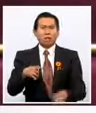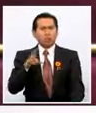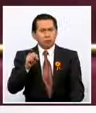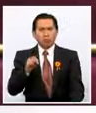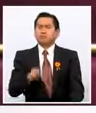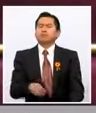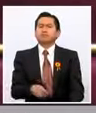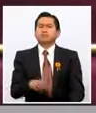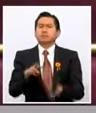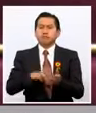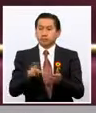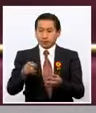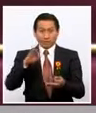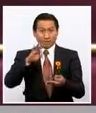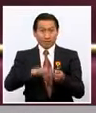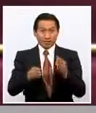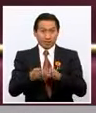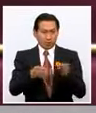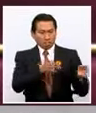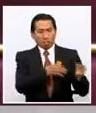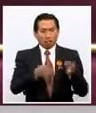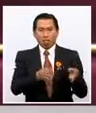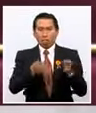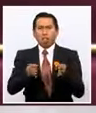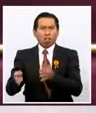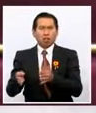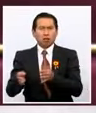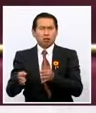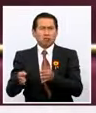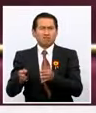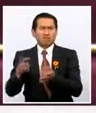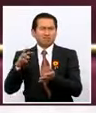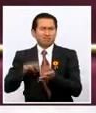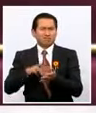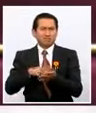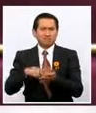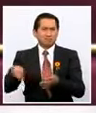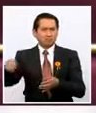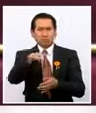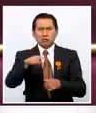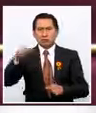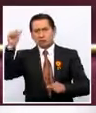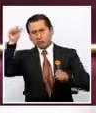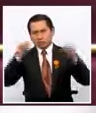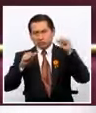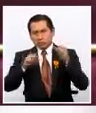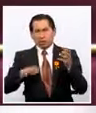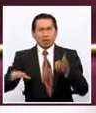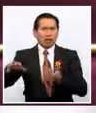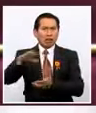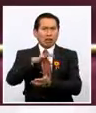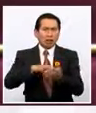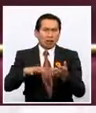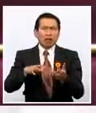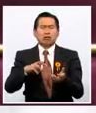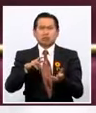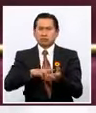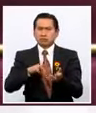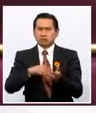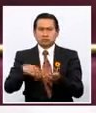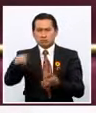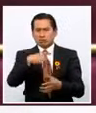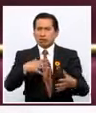las fechas de las elecciones a libre antojo causa incertidumbre y además causan